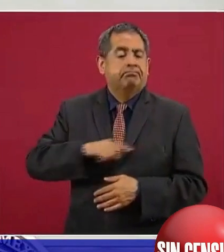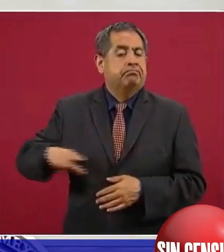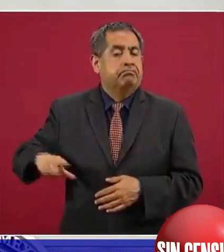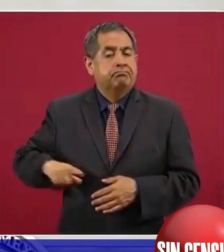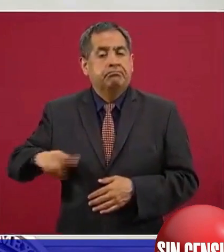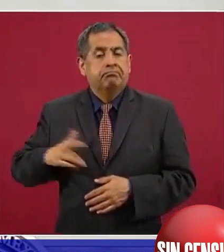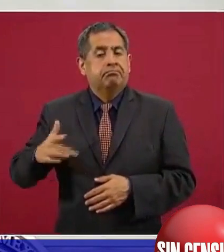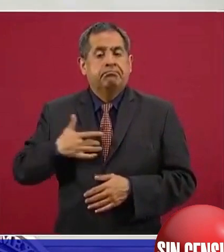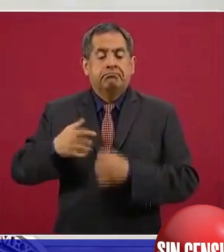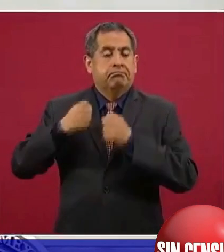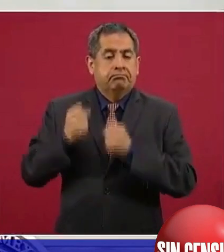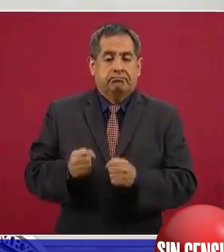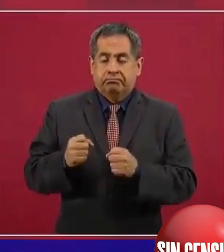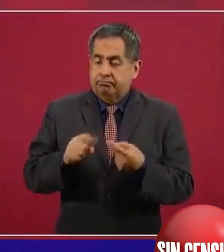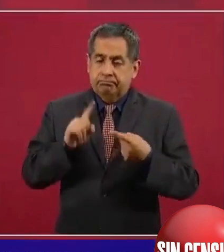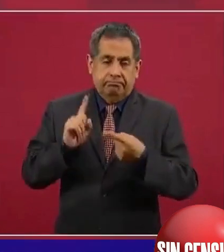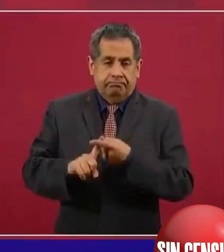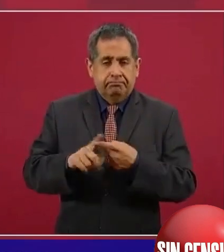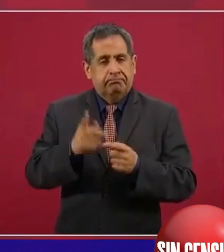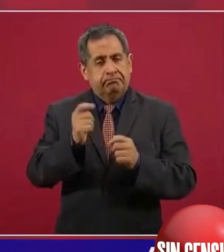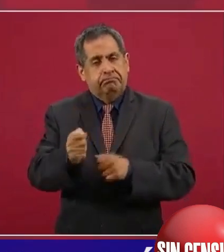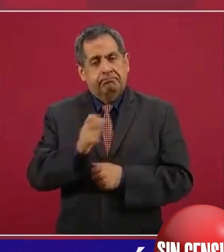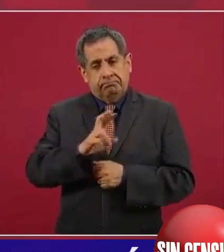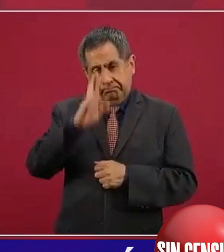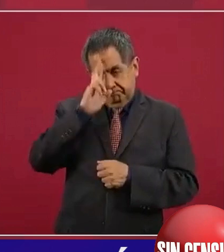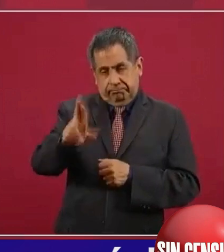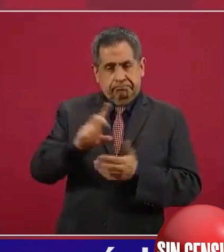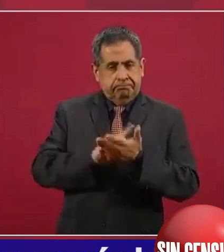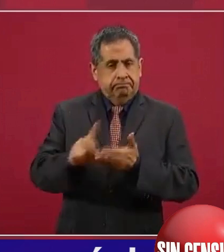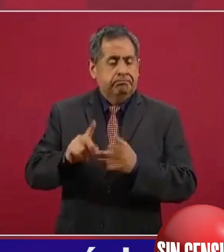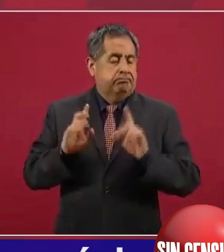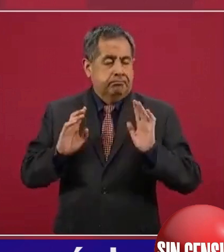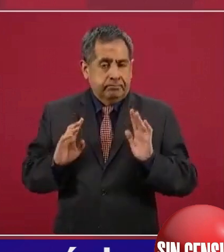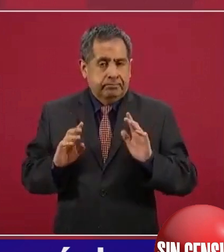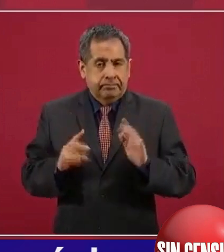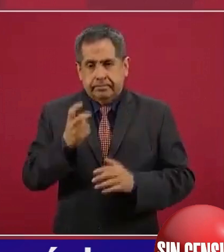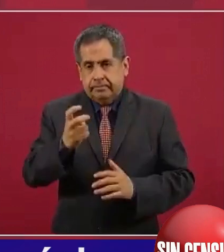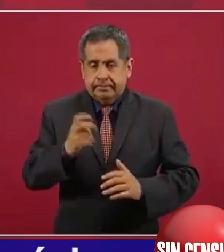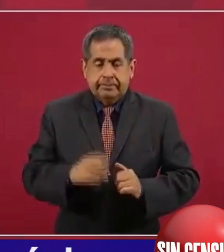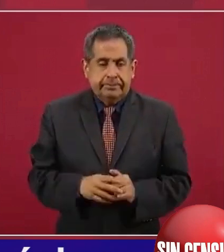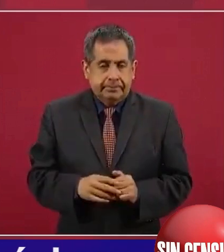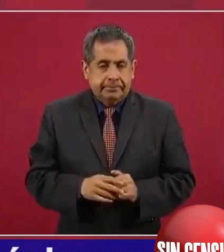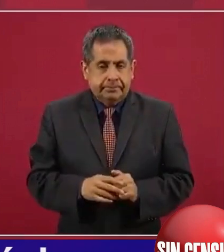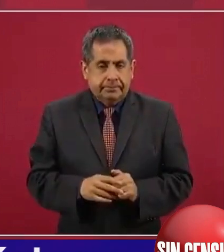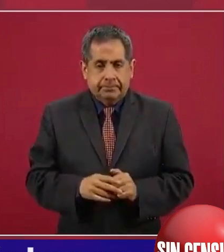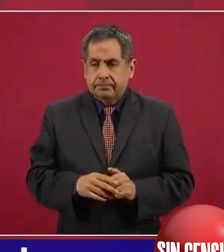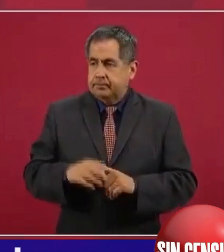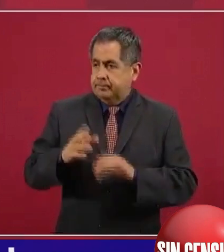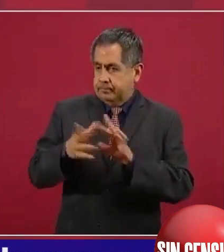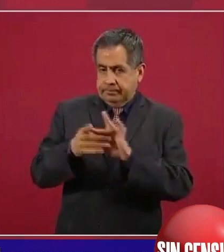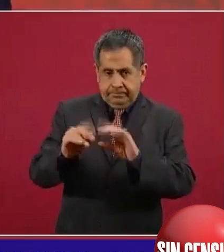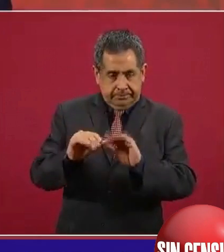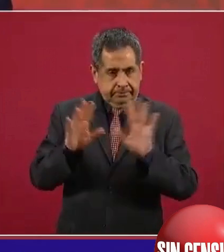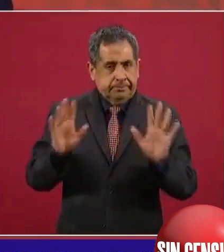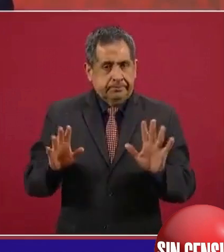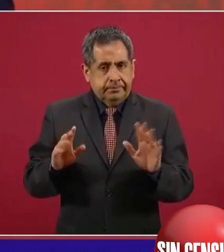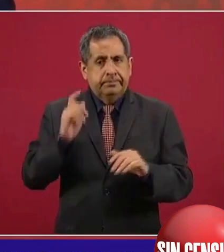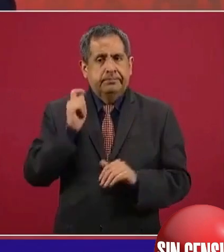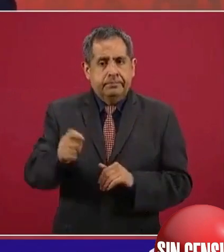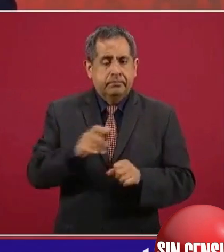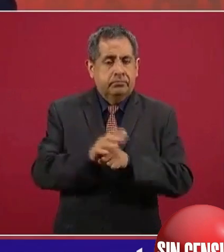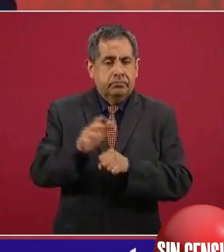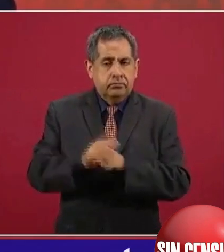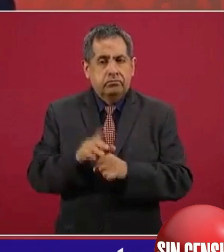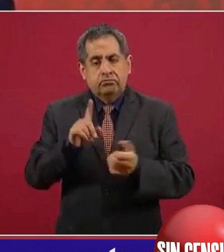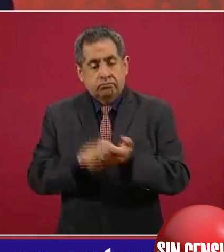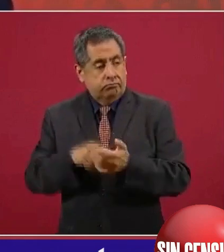de que en primer lugar está el respeto a los derechos. Entonces, nos quedó muy claro que si